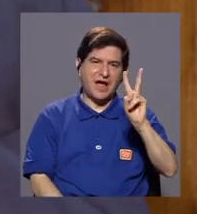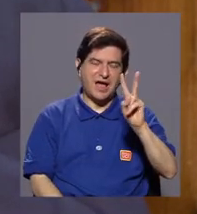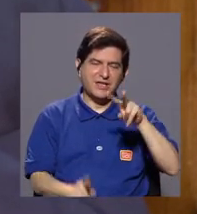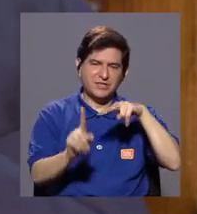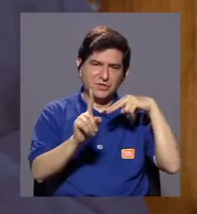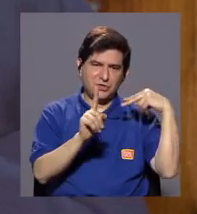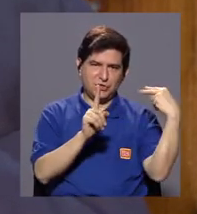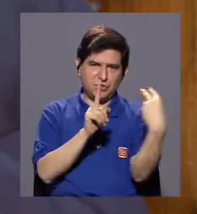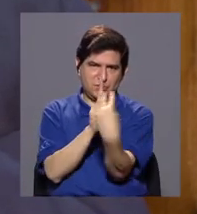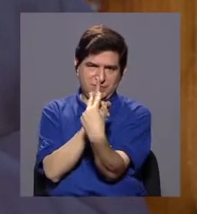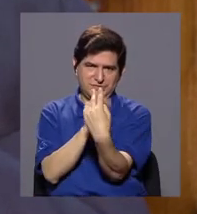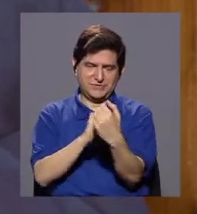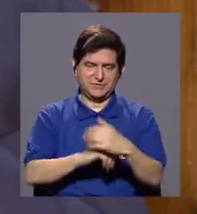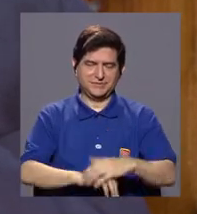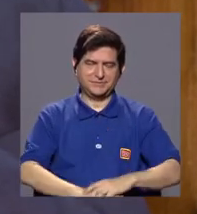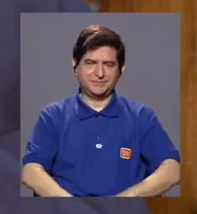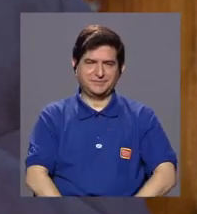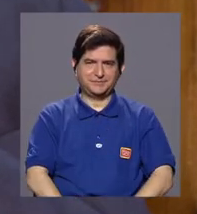dos visiones.